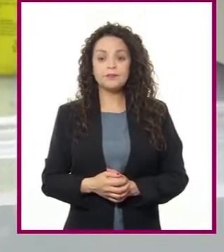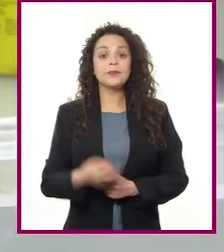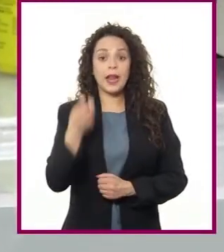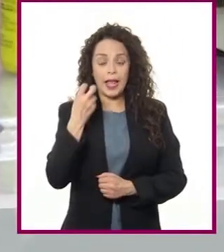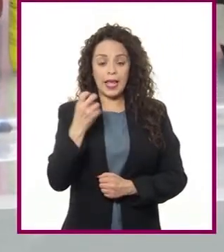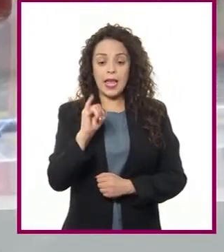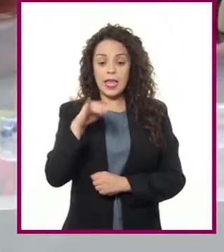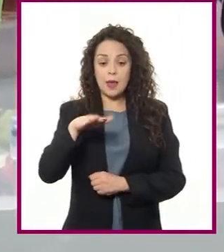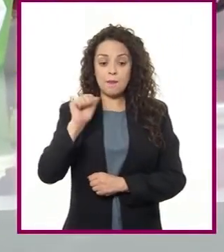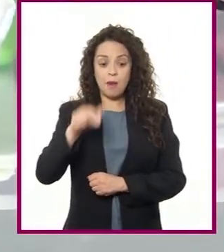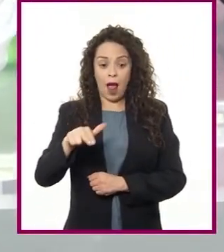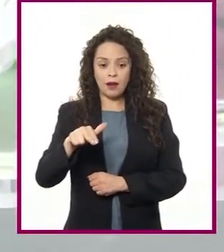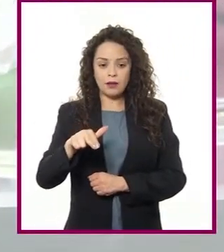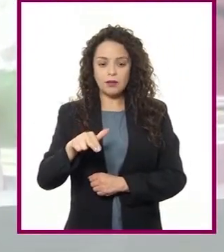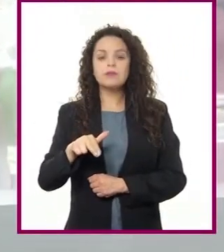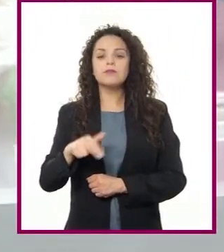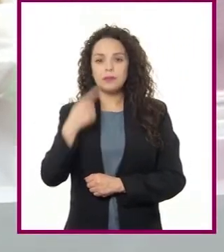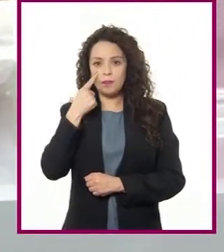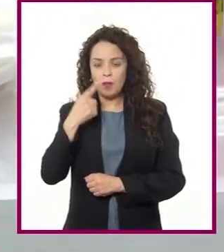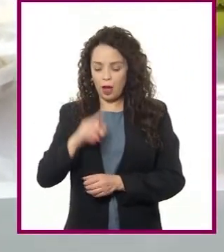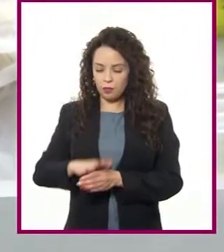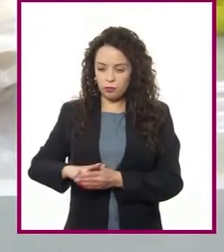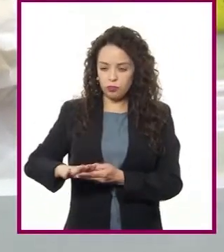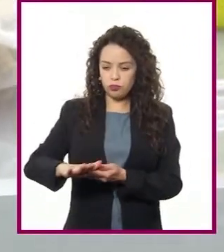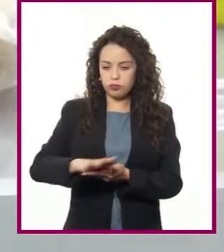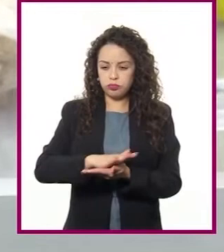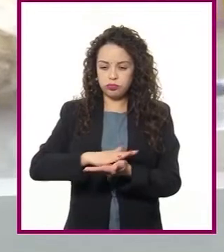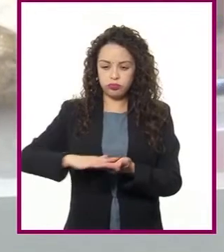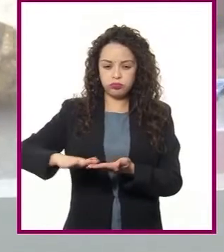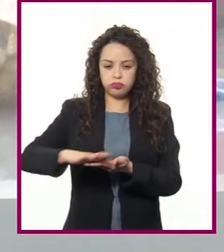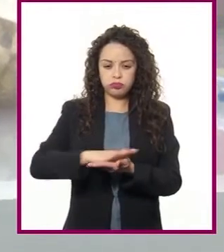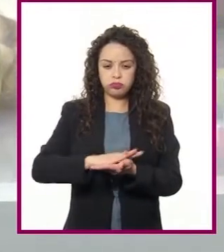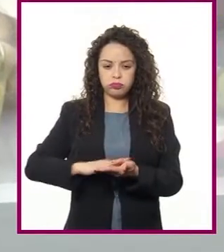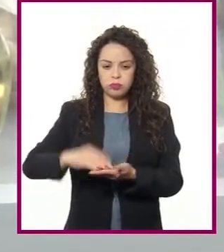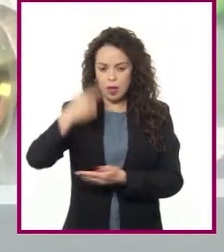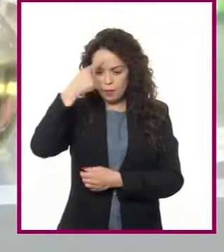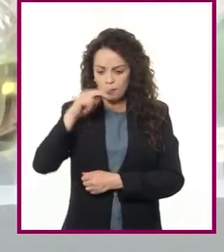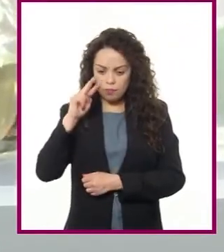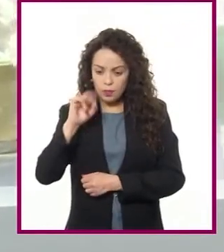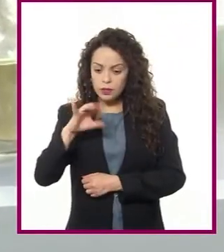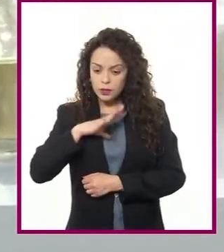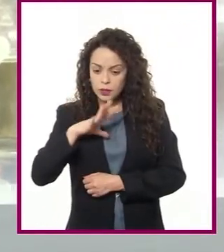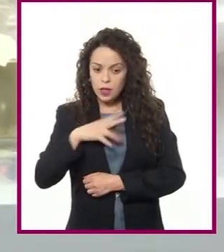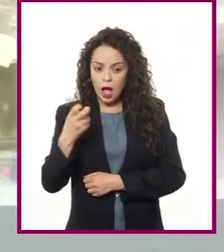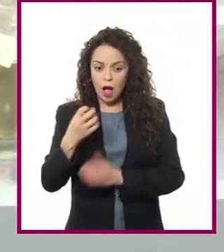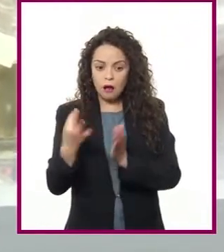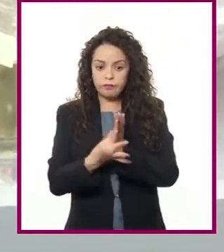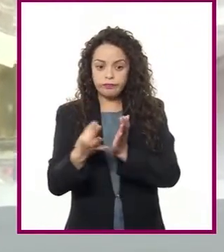para poder ver si tiene este metal.